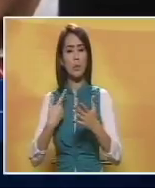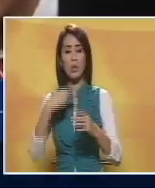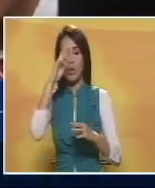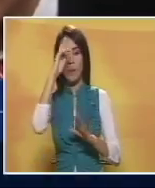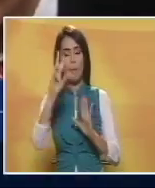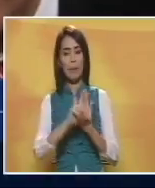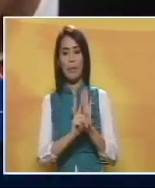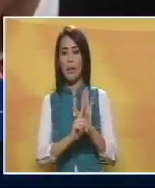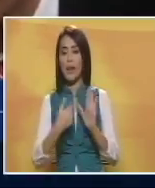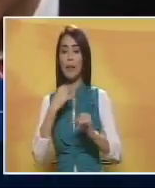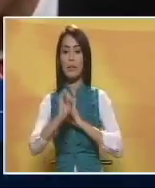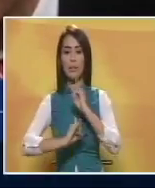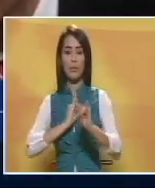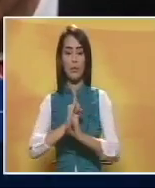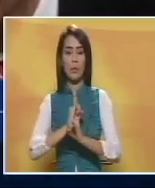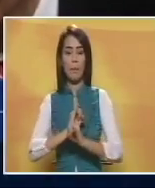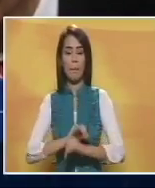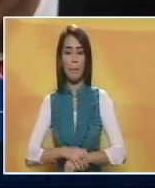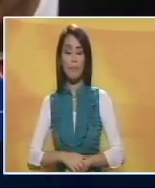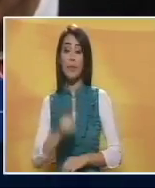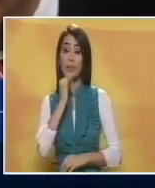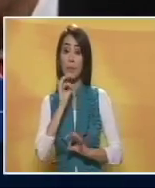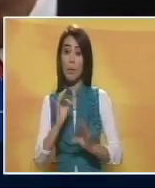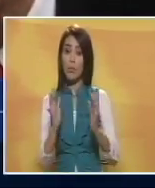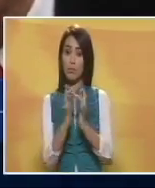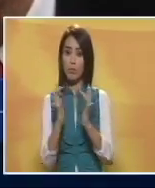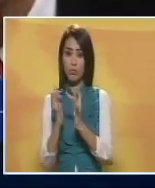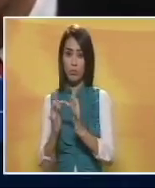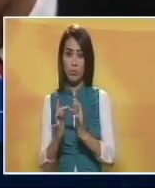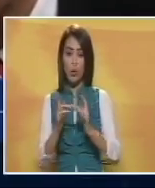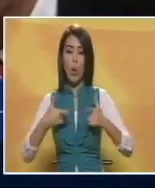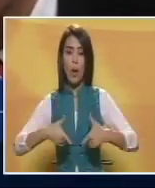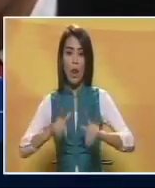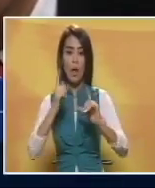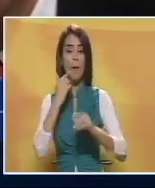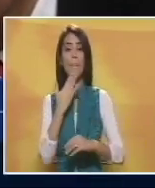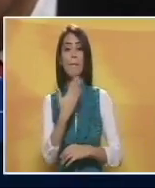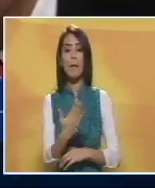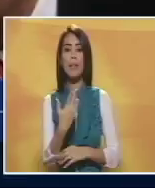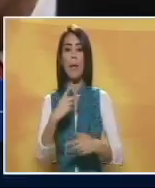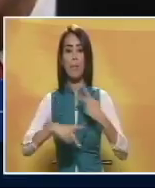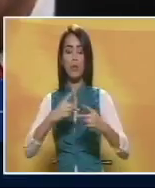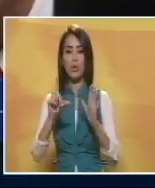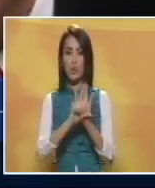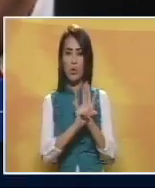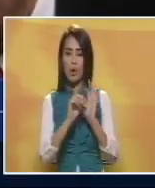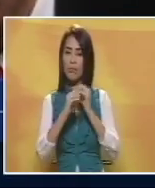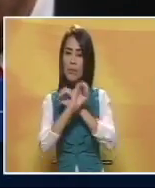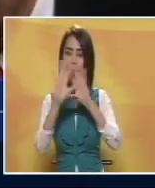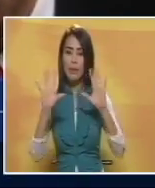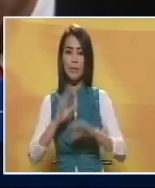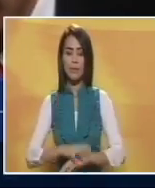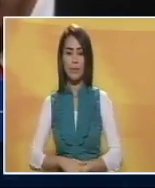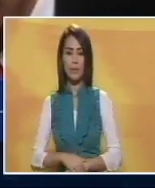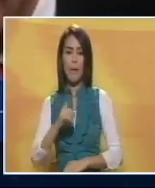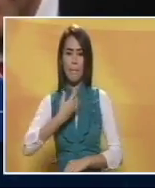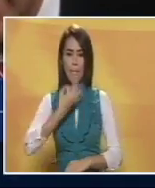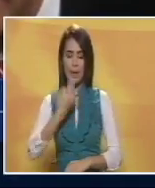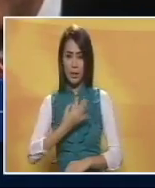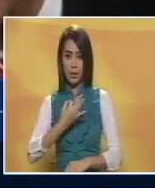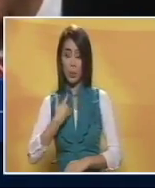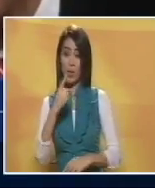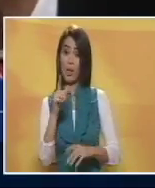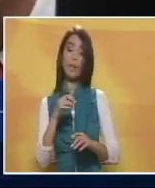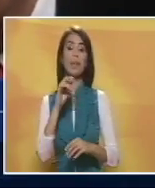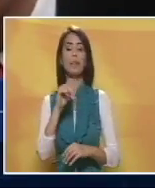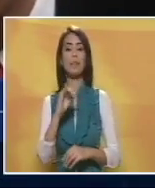violación de la ley internacional. Informó que están en contacto con las autoridades y solicitaron que el proceso legal sea aclarado para asegurarse que Trinidad y